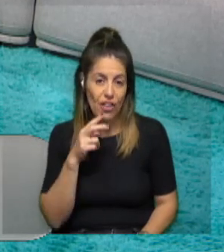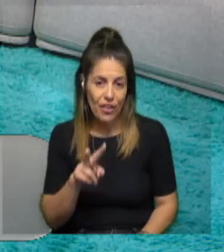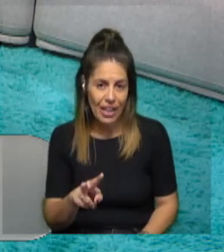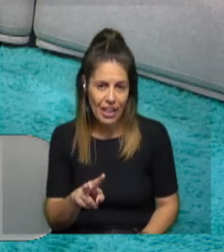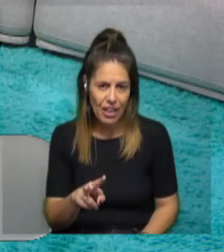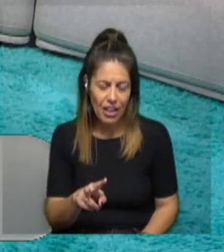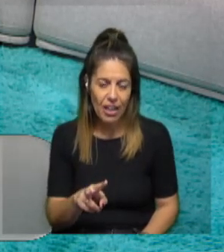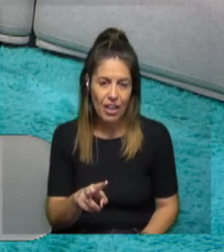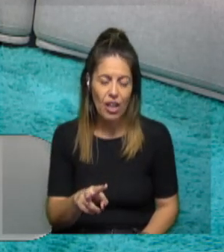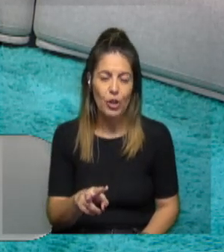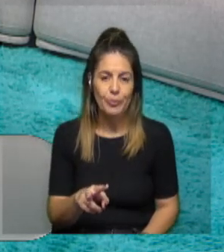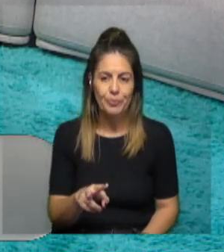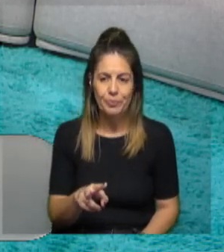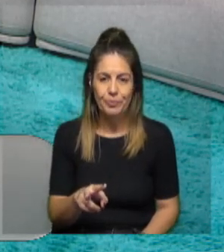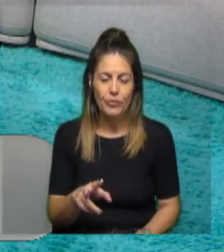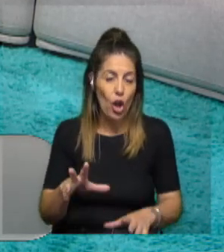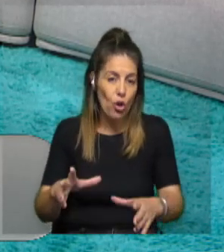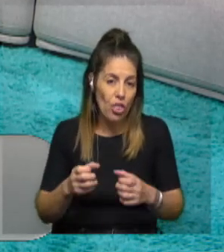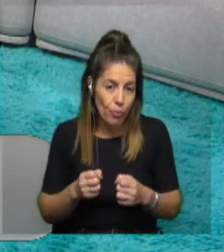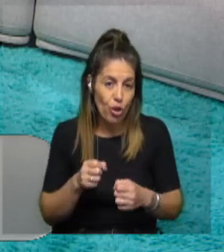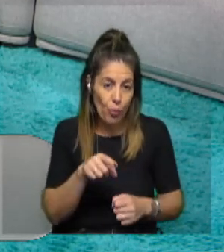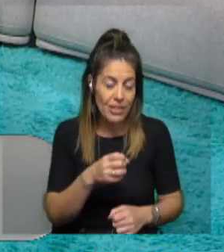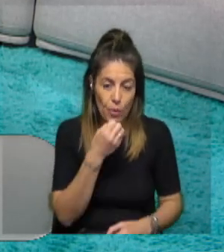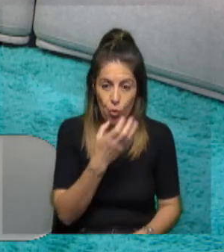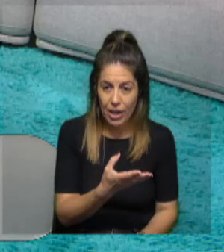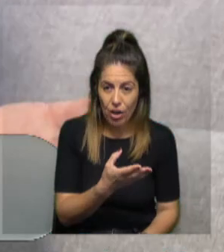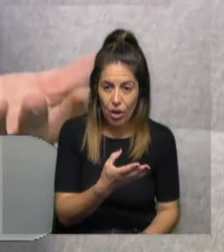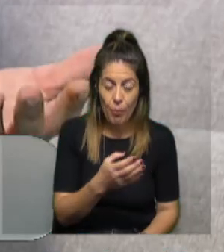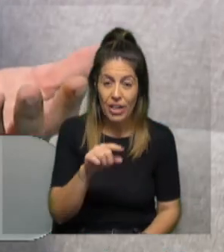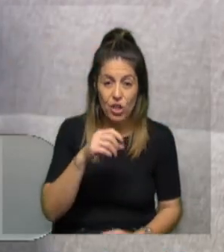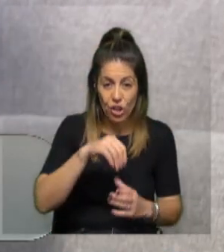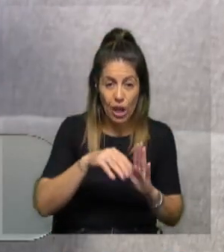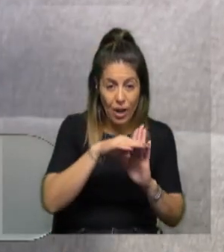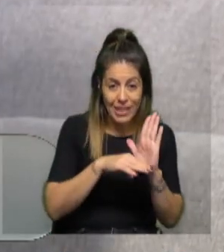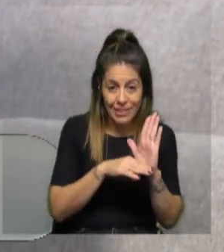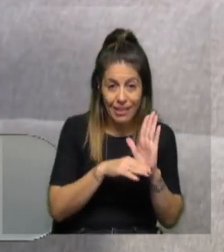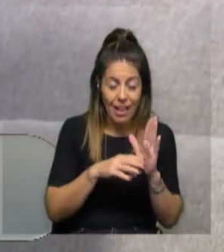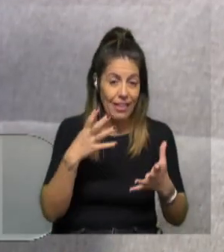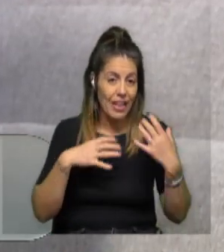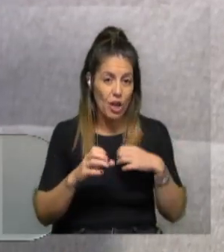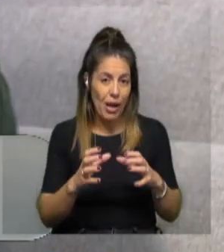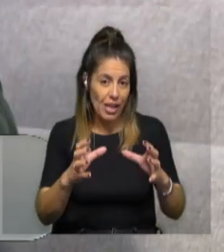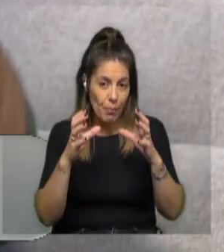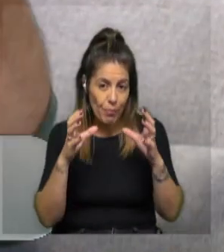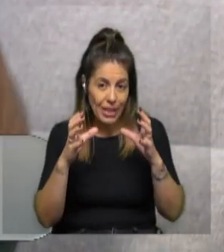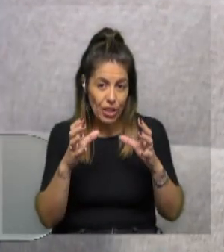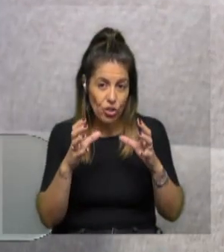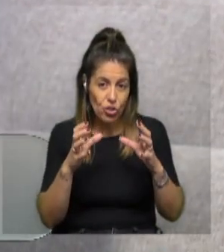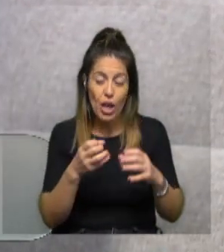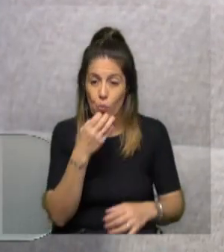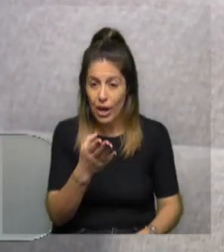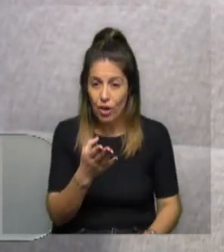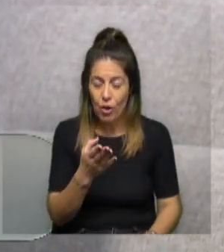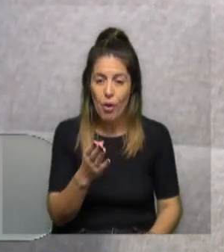venden o lo adopto como bueno. Porque si no está en una lista de animales peligrosos, bueno. Y sin embargo, puede entonces, yo no